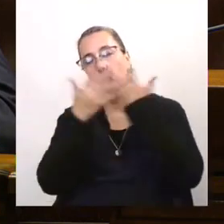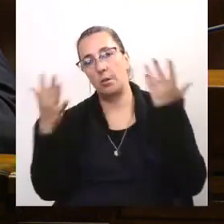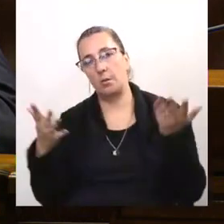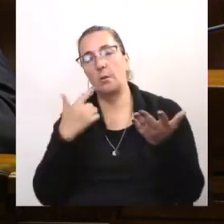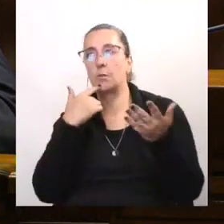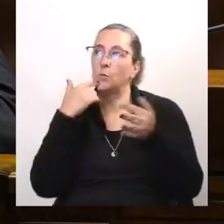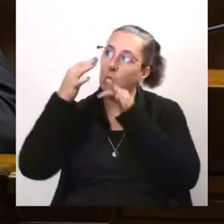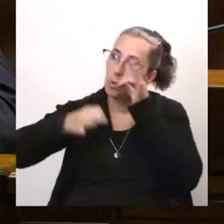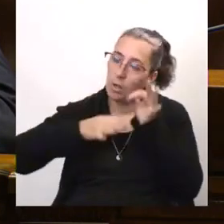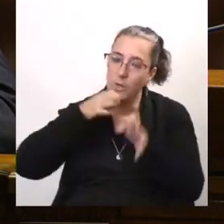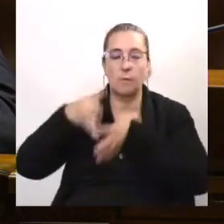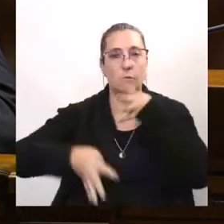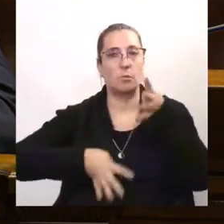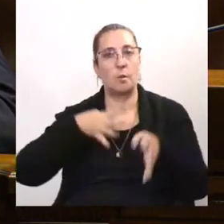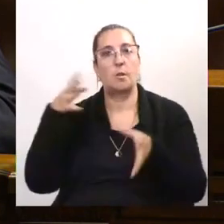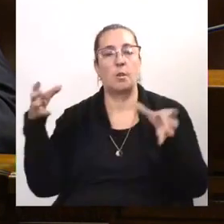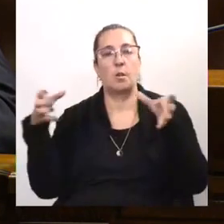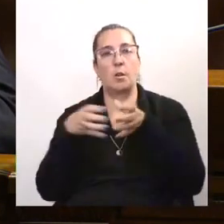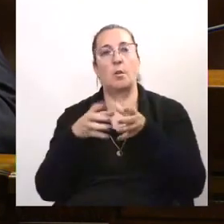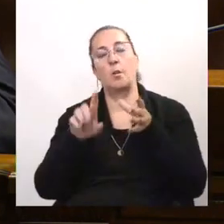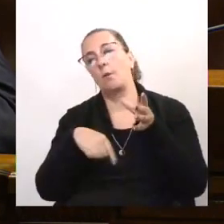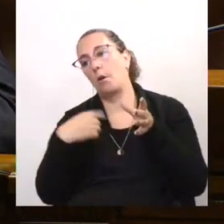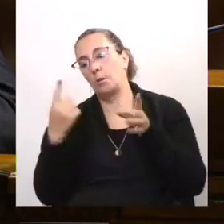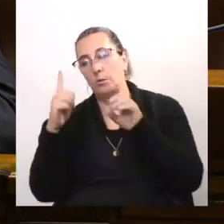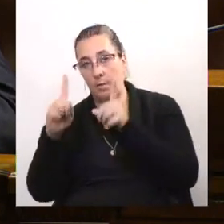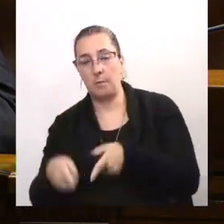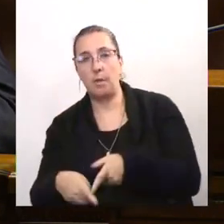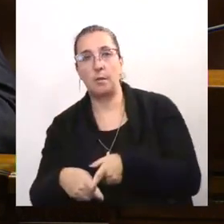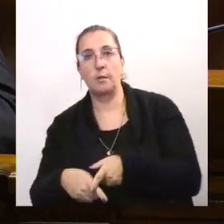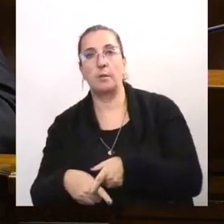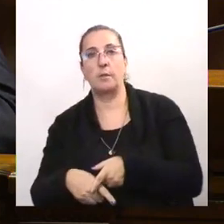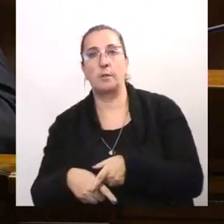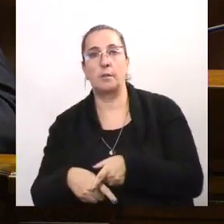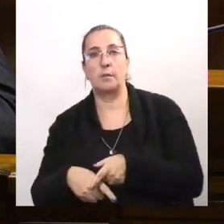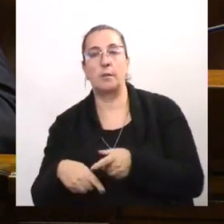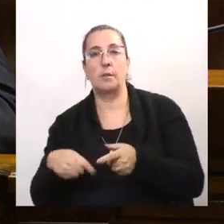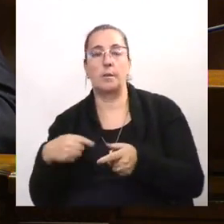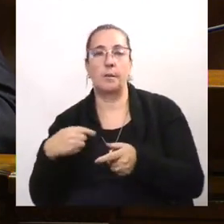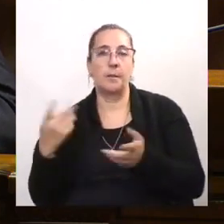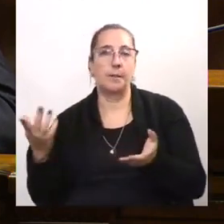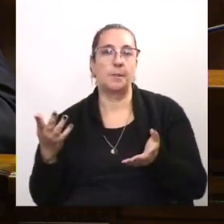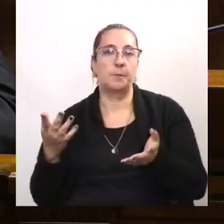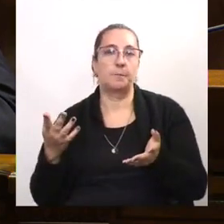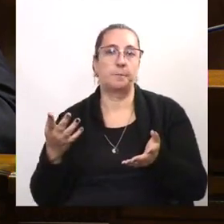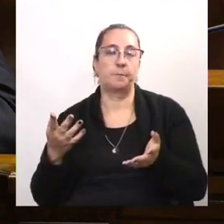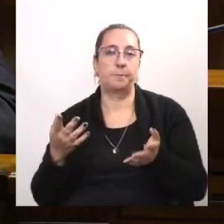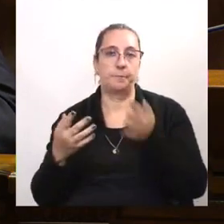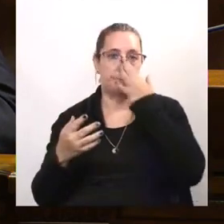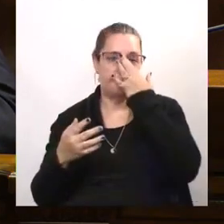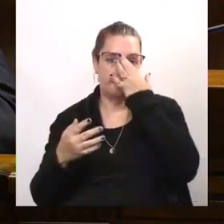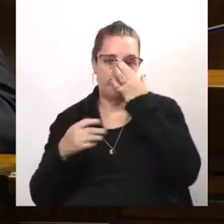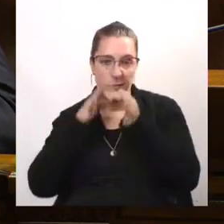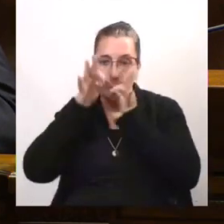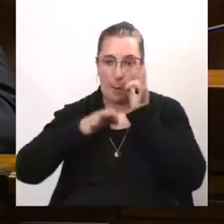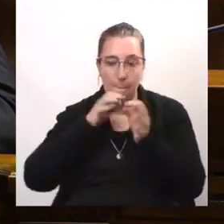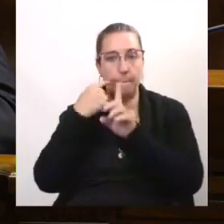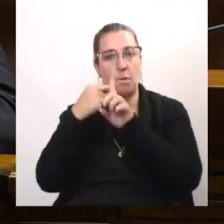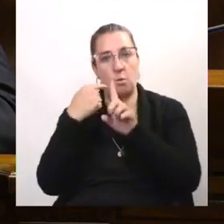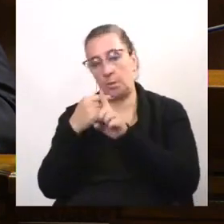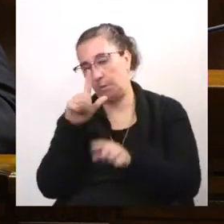la Corte, también el diputado Aita también sugirió, es decir, sugerencias positivas